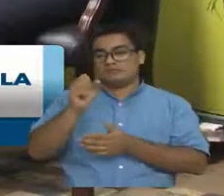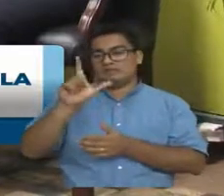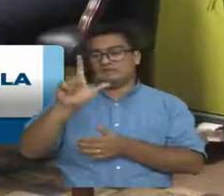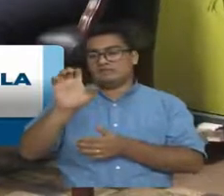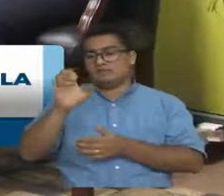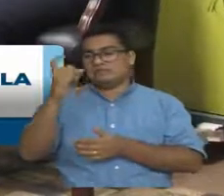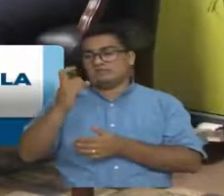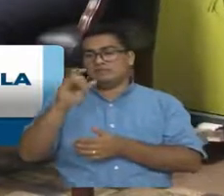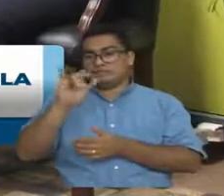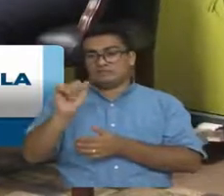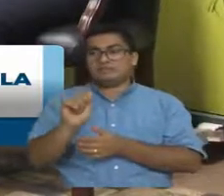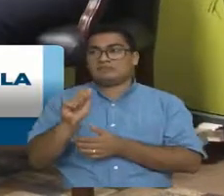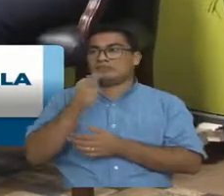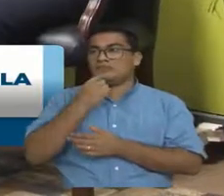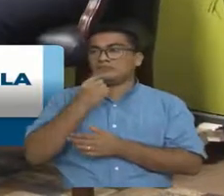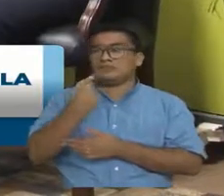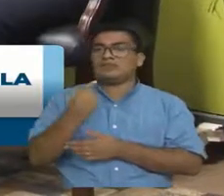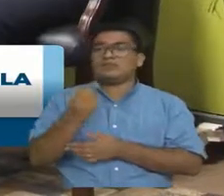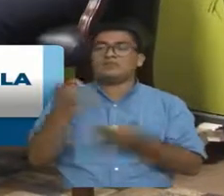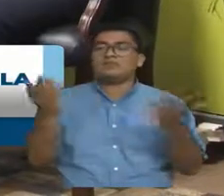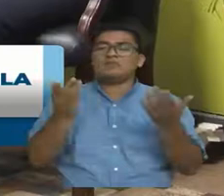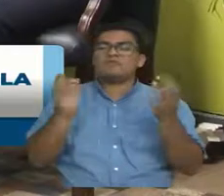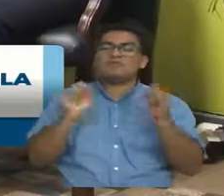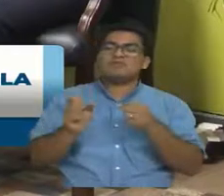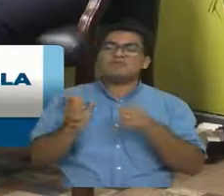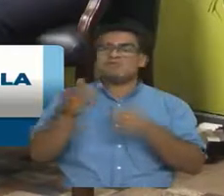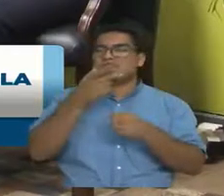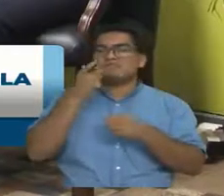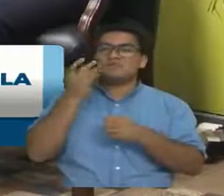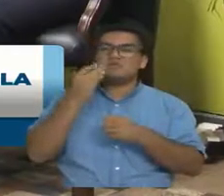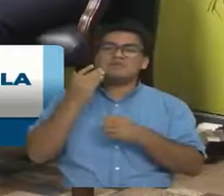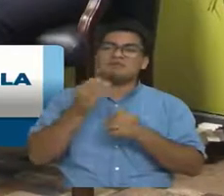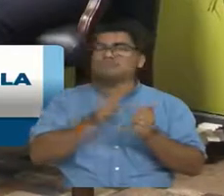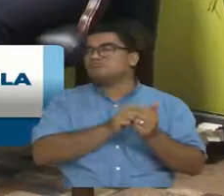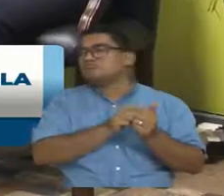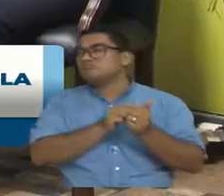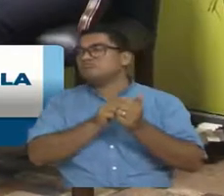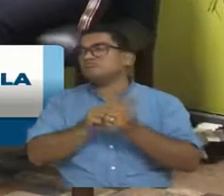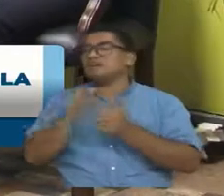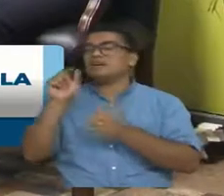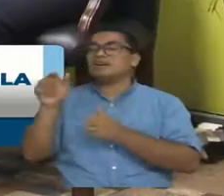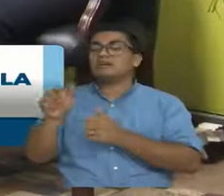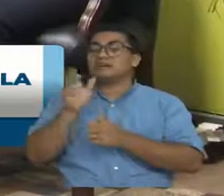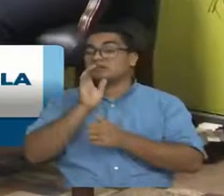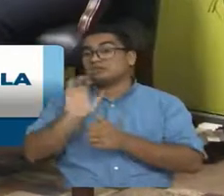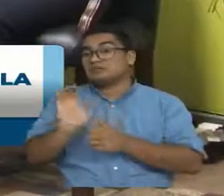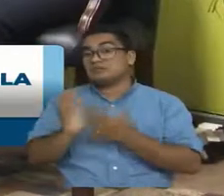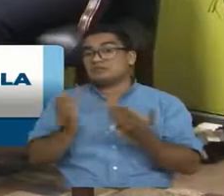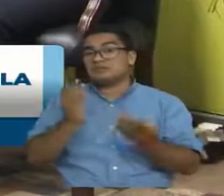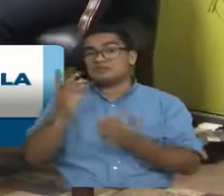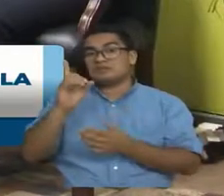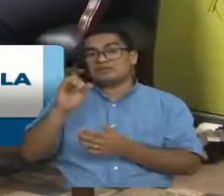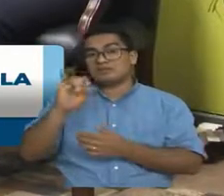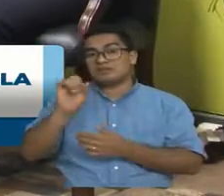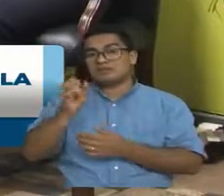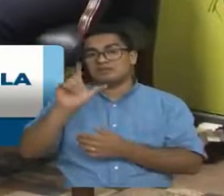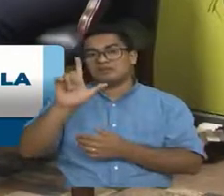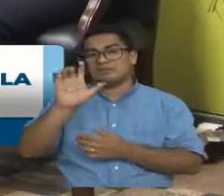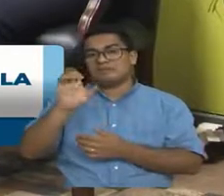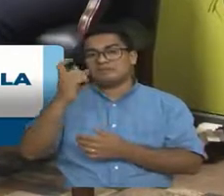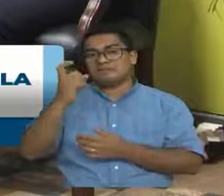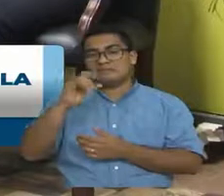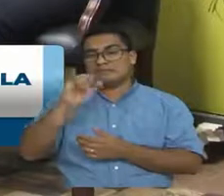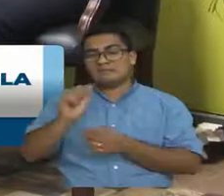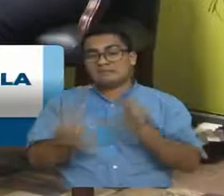por eso tanto como pueden llegar los padres de familia que miren que sus niños niñas tienen este problema primero van al